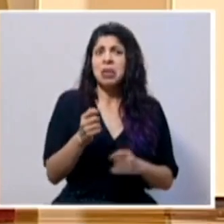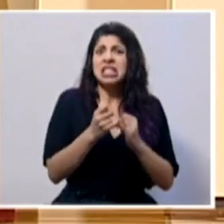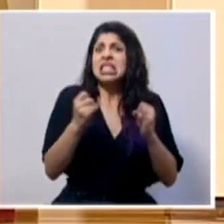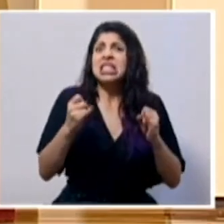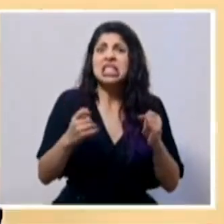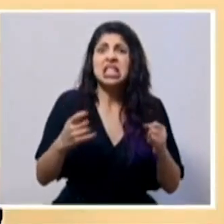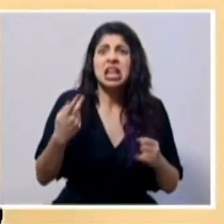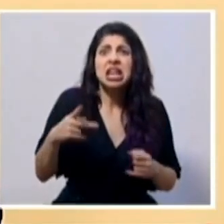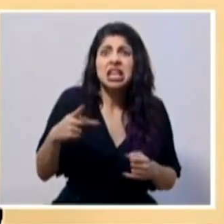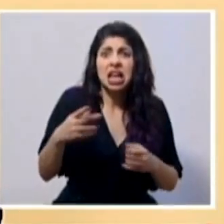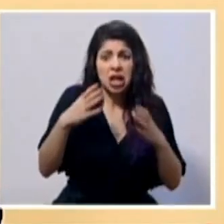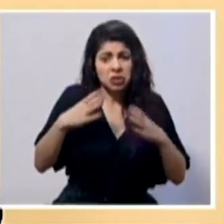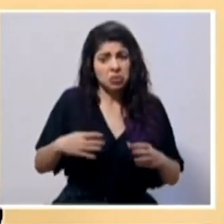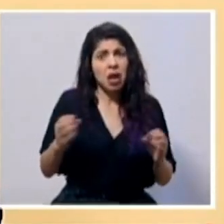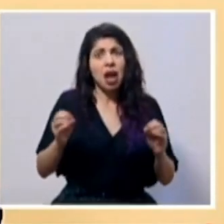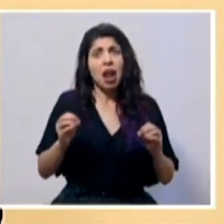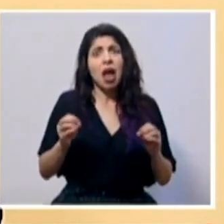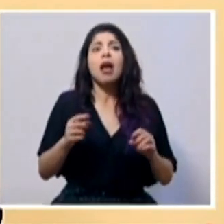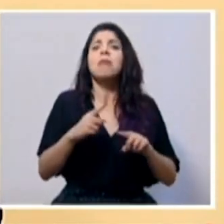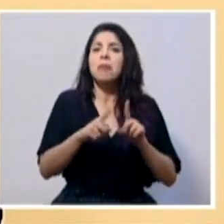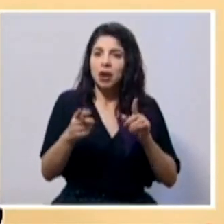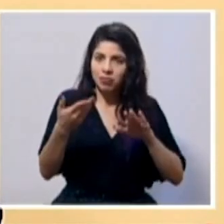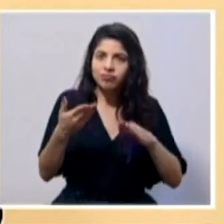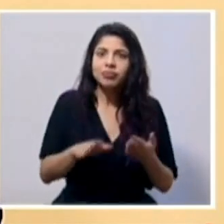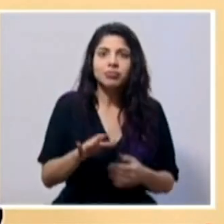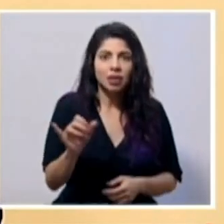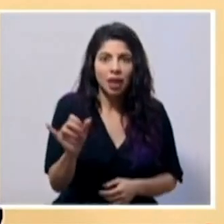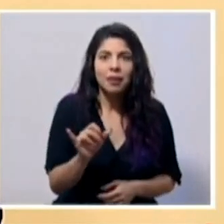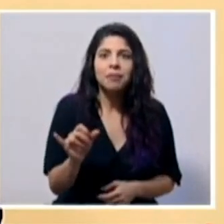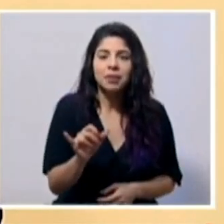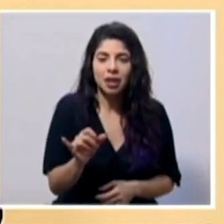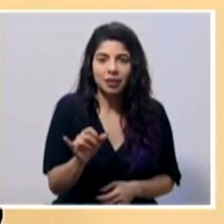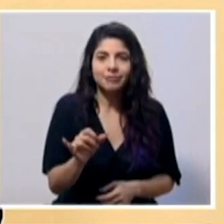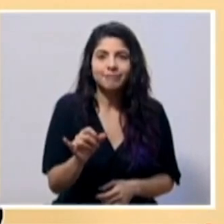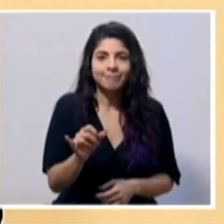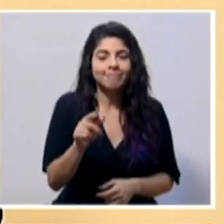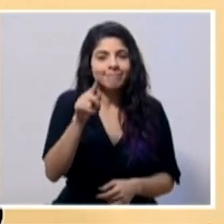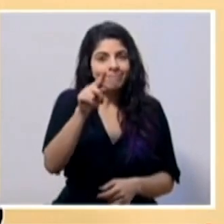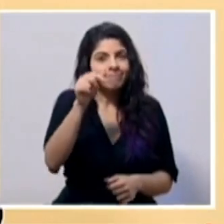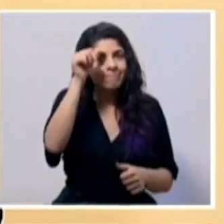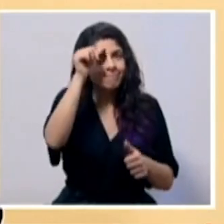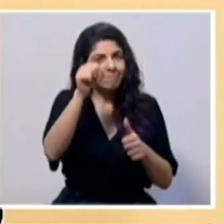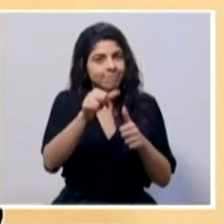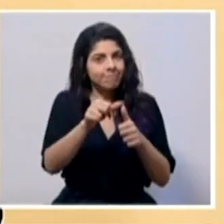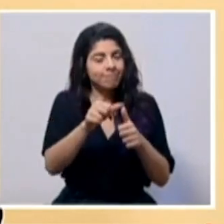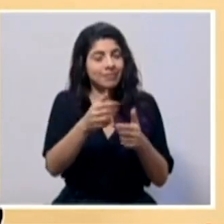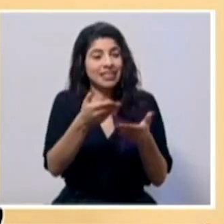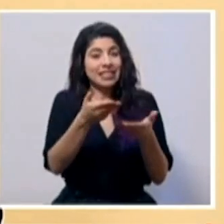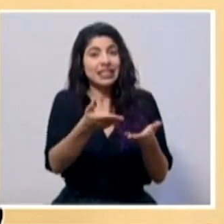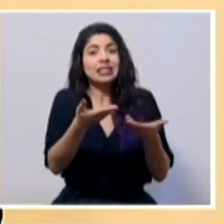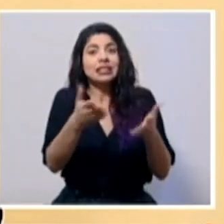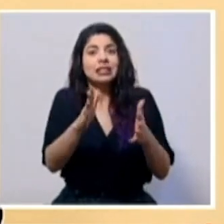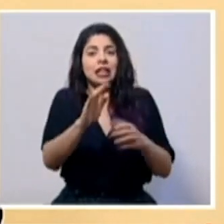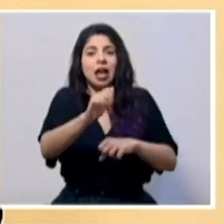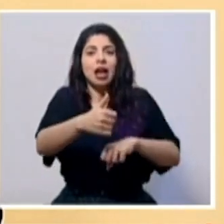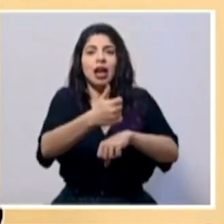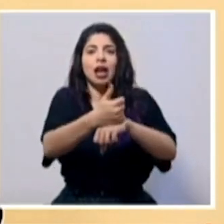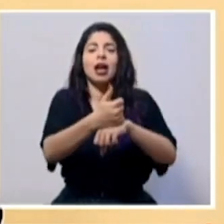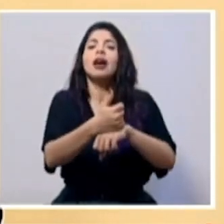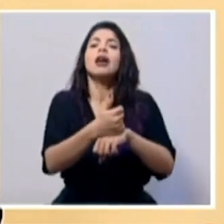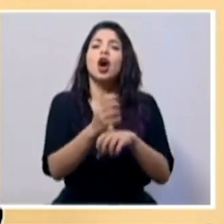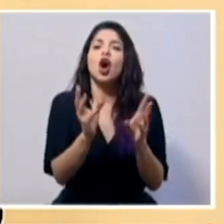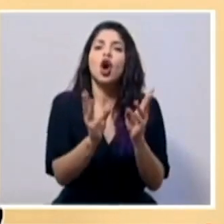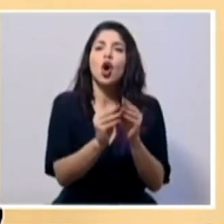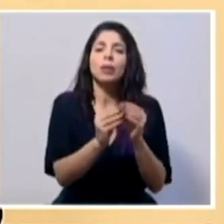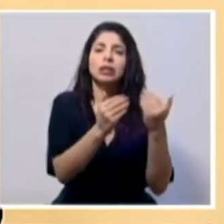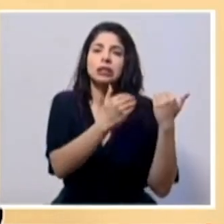ningún factor de riesgo, que también se han relacionado con fallecimientos. Recordemos también que en eso ya se conformó una comisión de análisis de